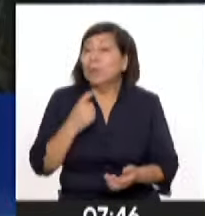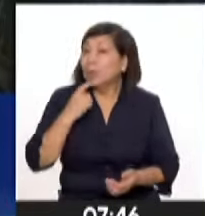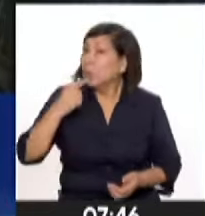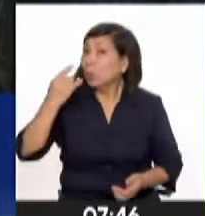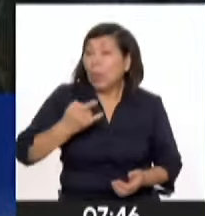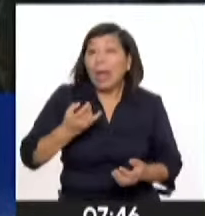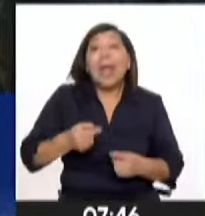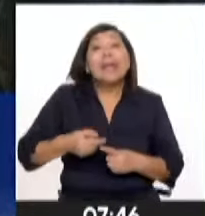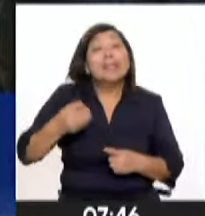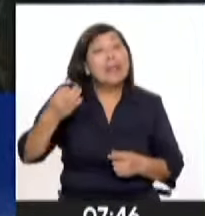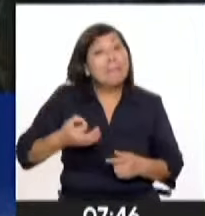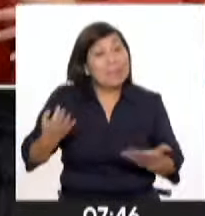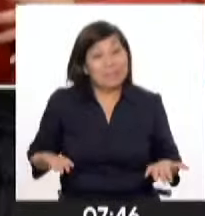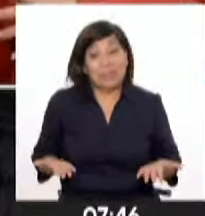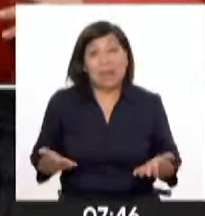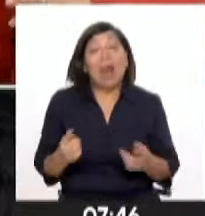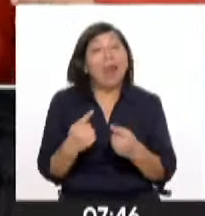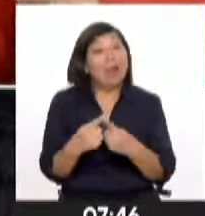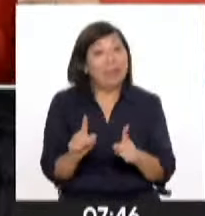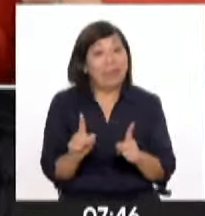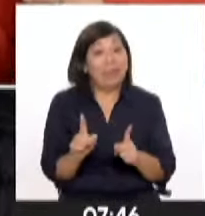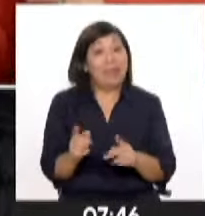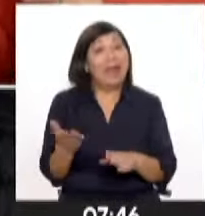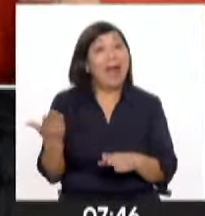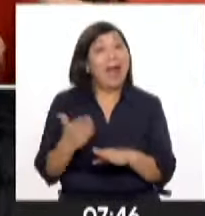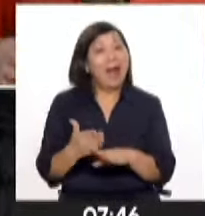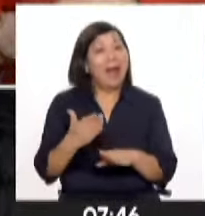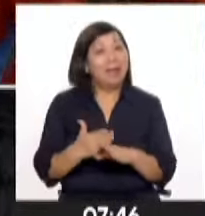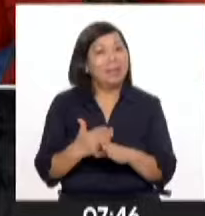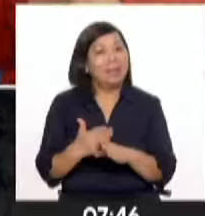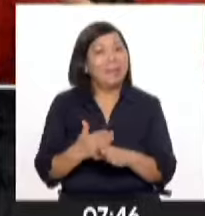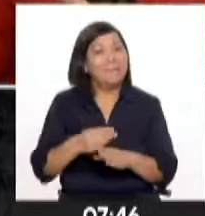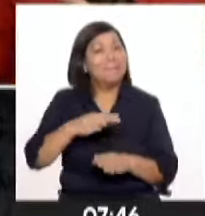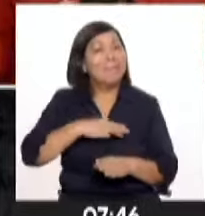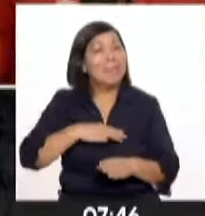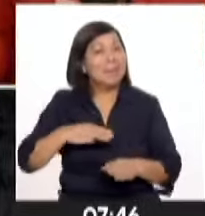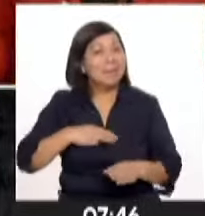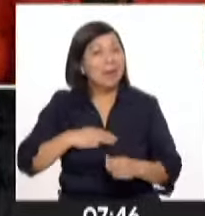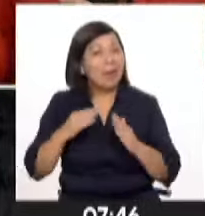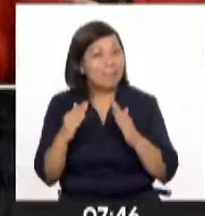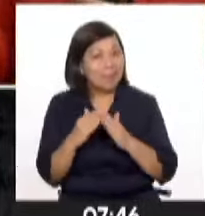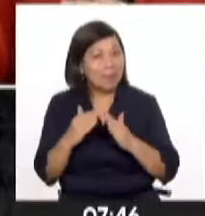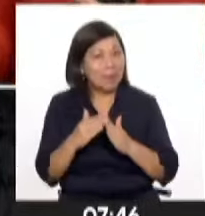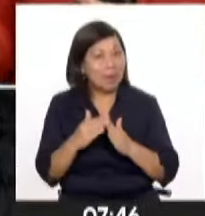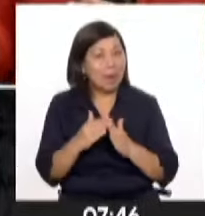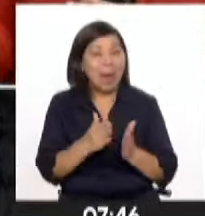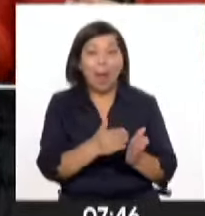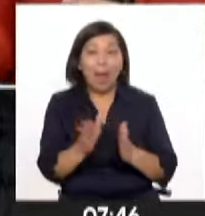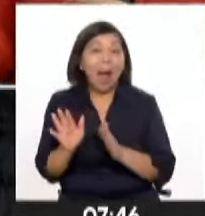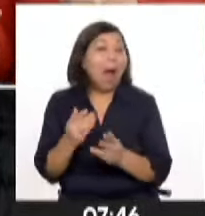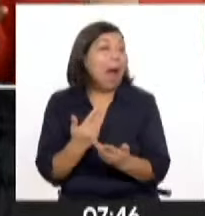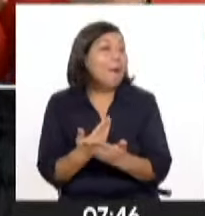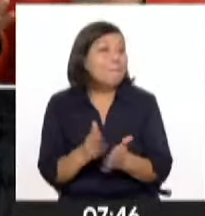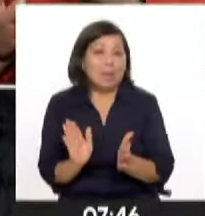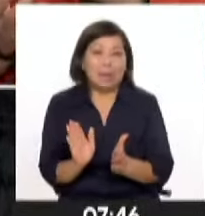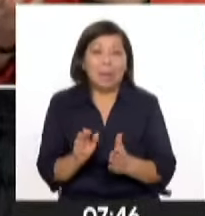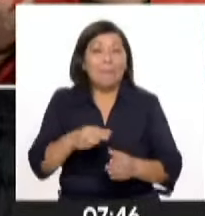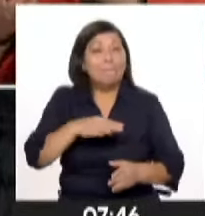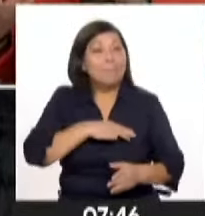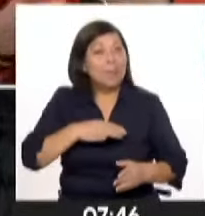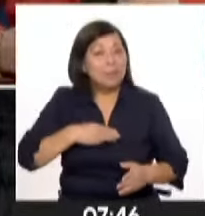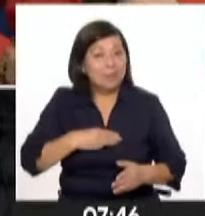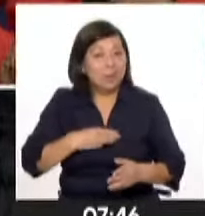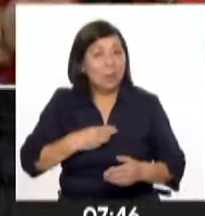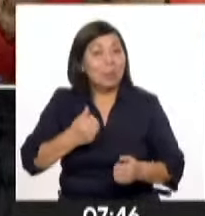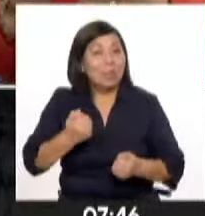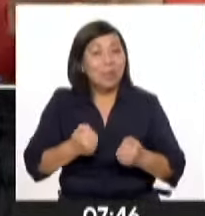maquinarias especializadas, son maquinarias diferentes a las que usa el Ministerio de Vivienda, diferentes a las que usa el Ministerio de Transporte. Y es por eso también que a